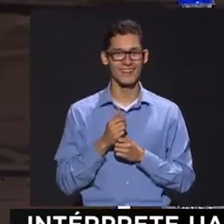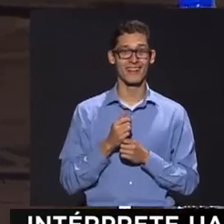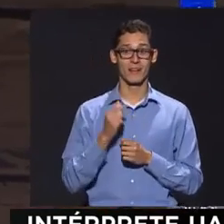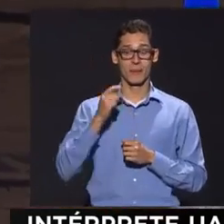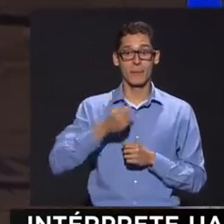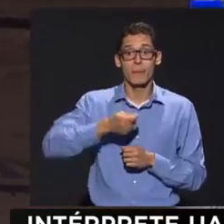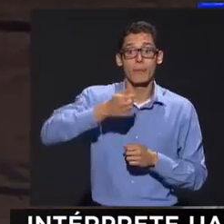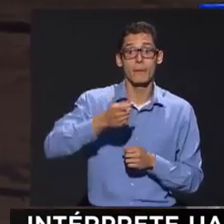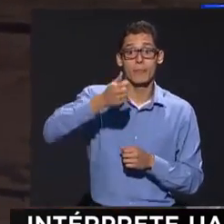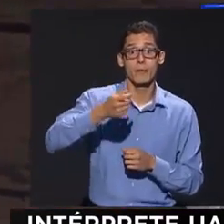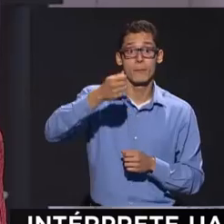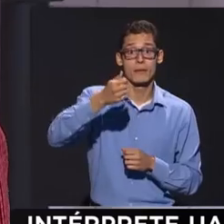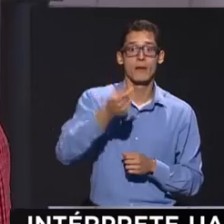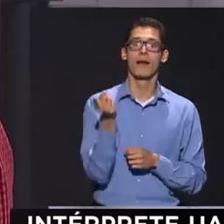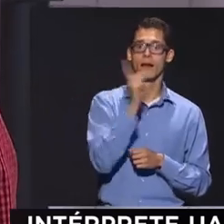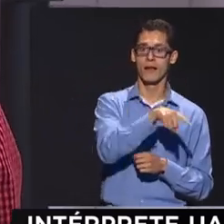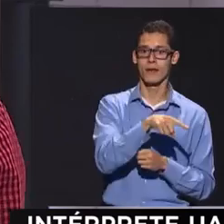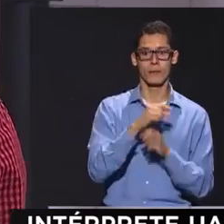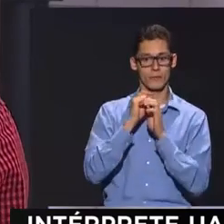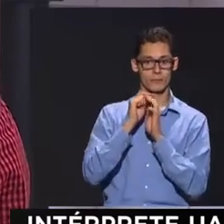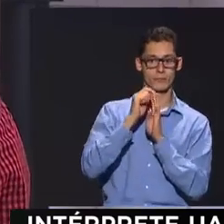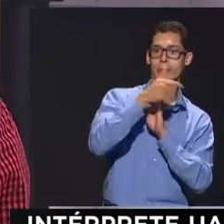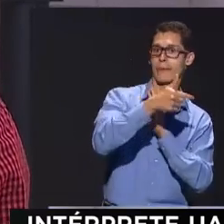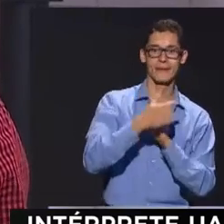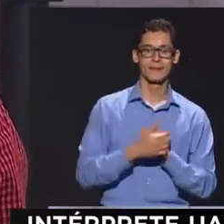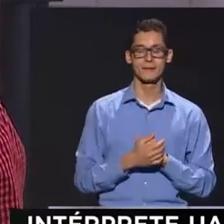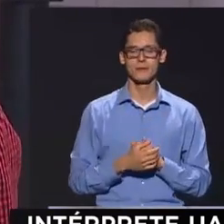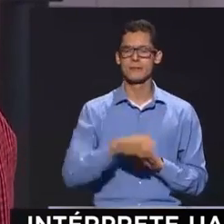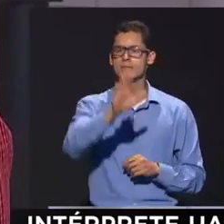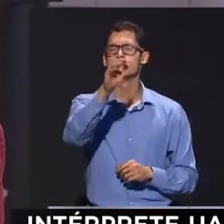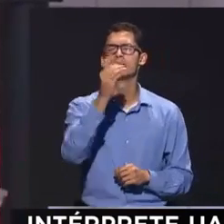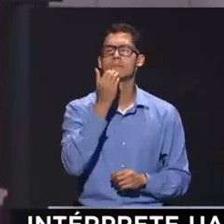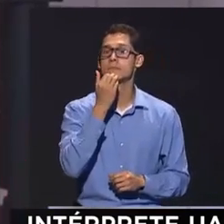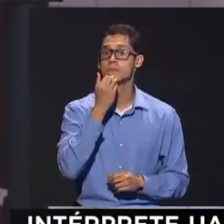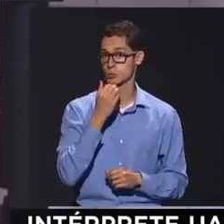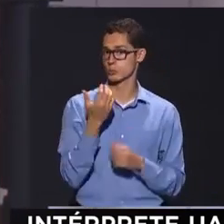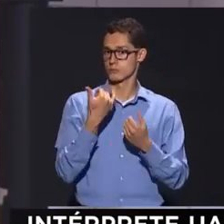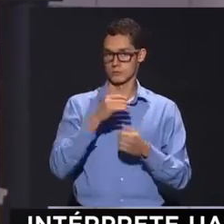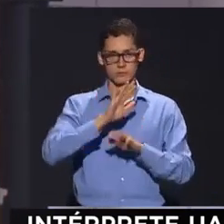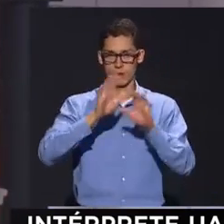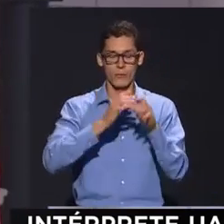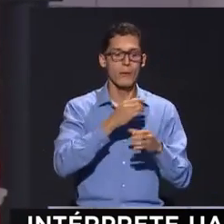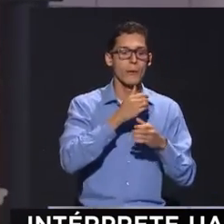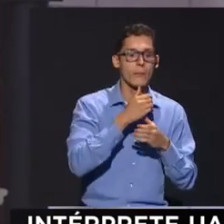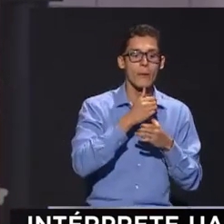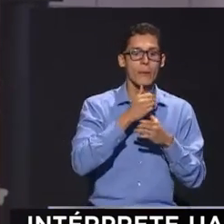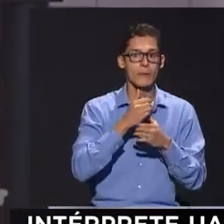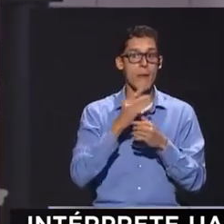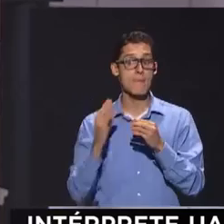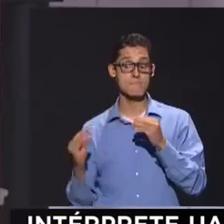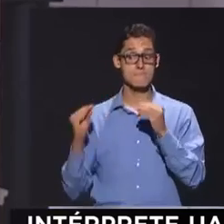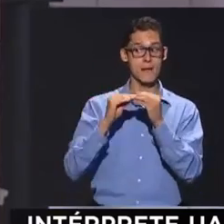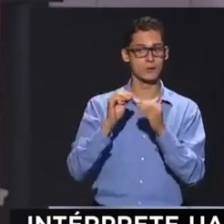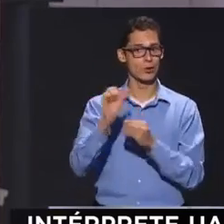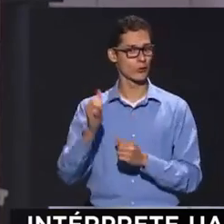muy bien qué pasaría si ahorita le agregamos un sonido diferente y yo voy a hacer tú haces la misma